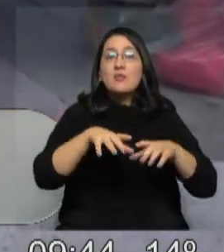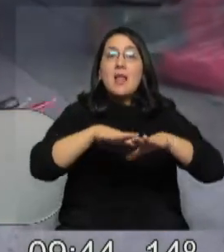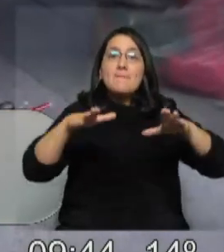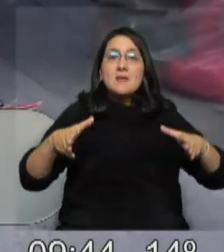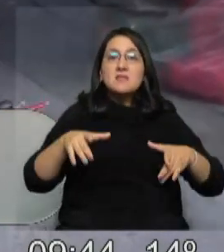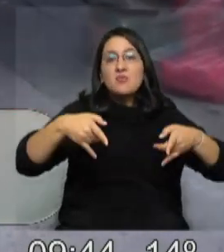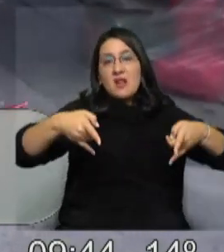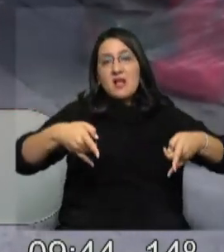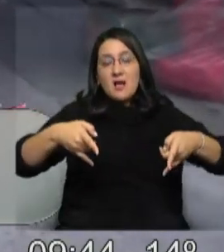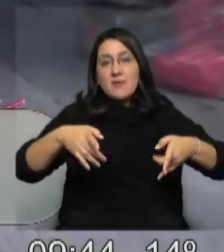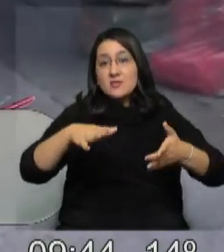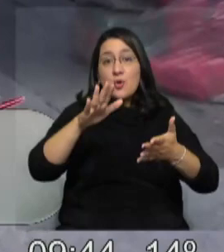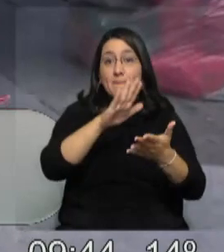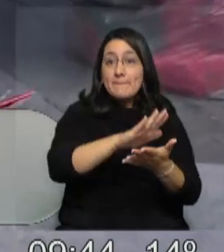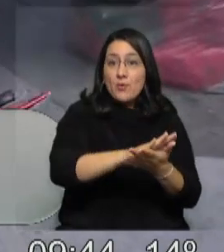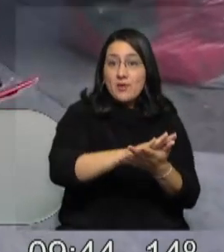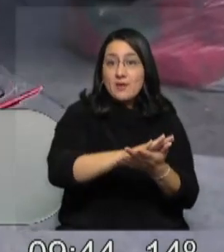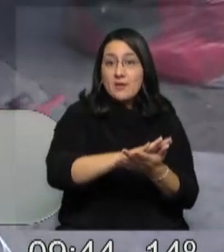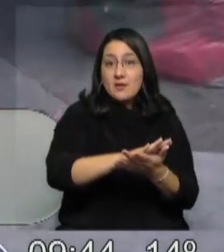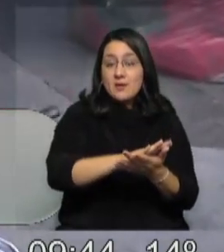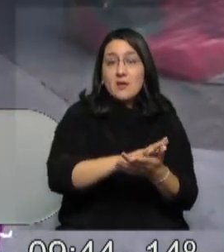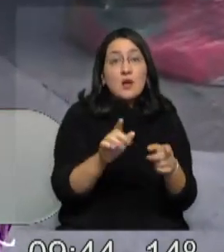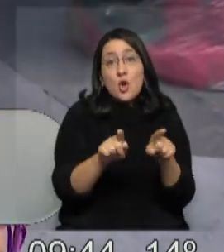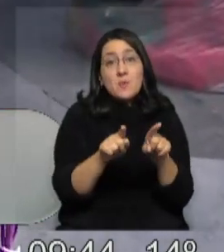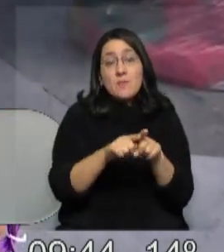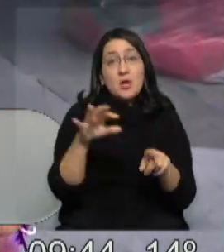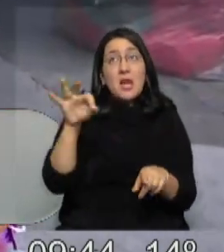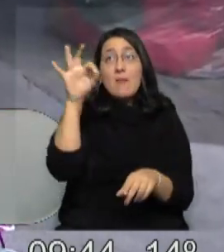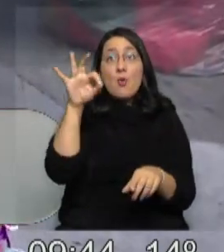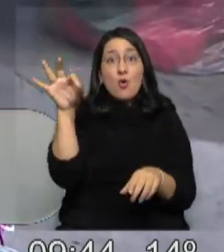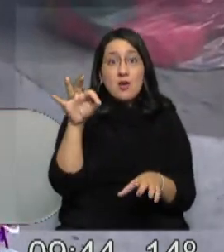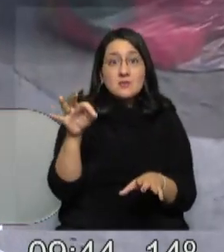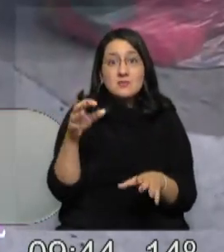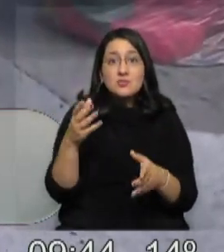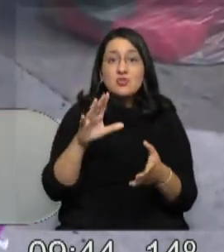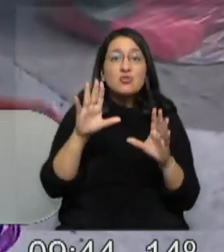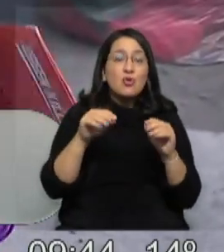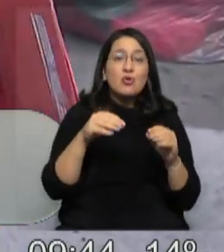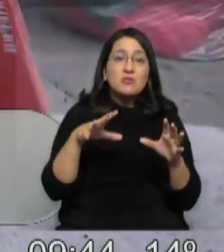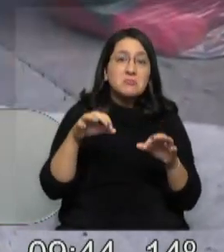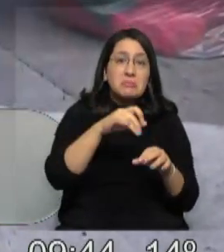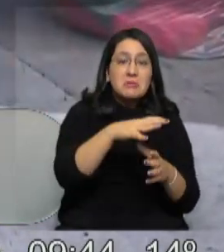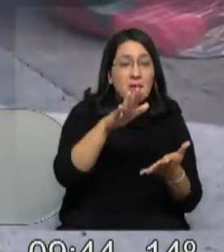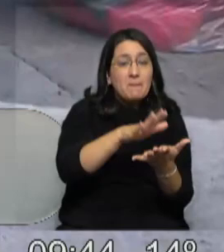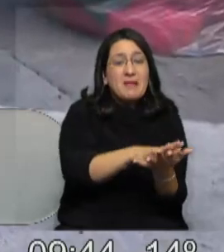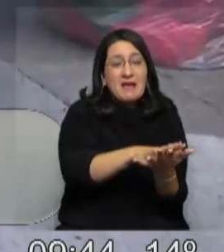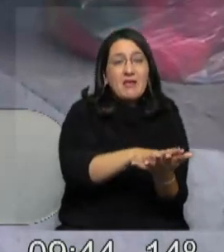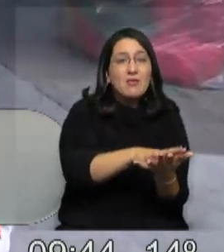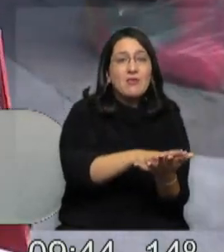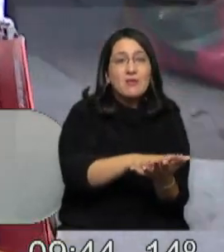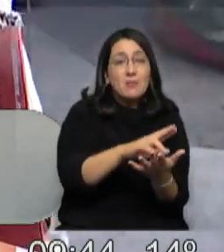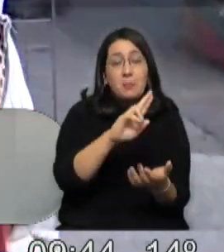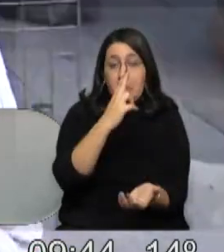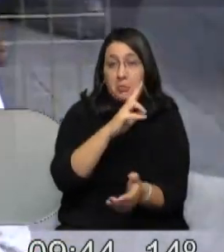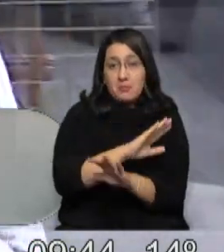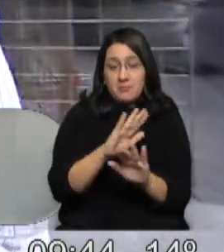cama. Es un sticker que caen. Como el de las moscas, no se ve. Entonces caen todos los bichos ahí, quedan todos pegados. Claro, hay uno y después lo